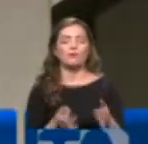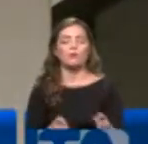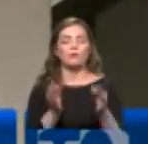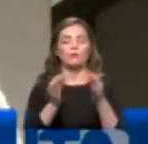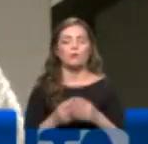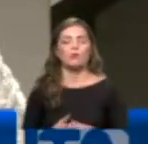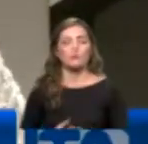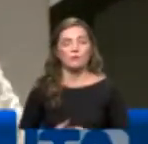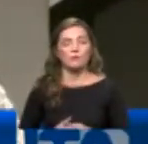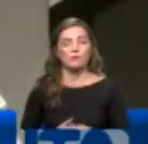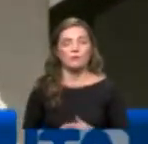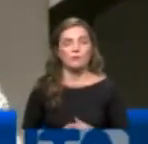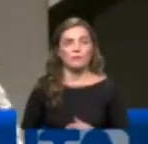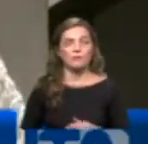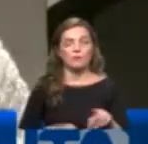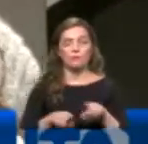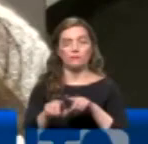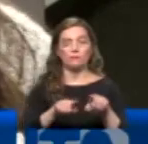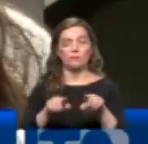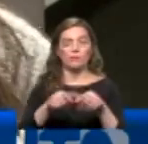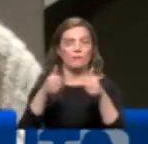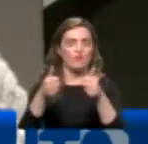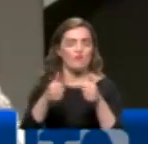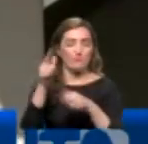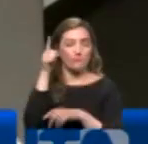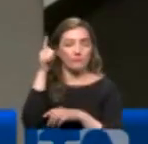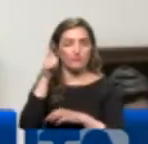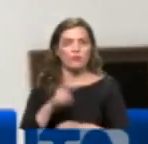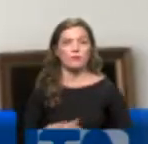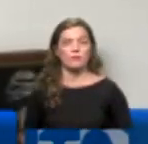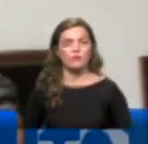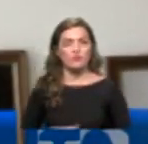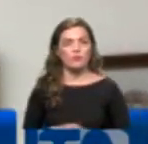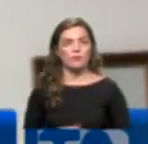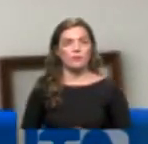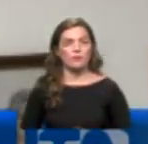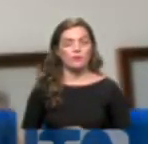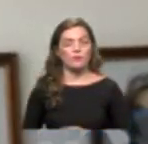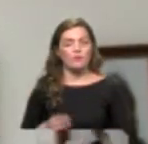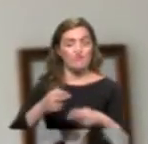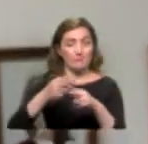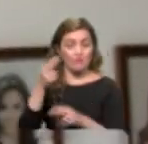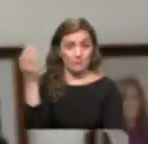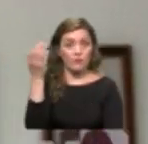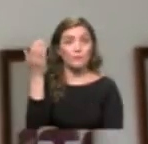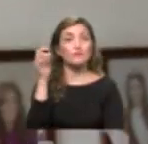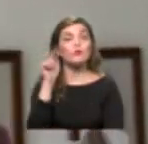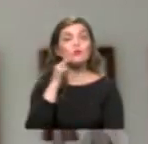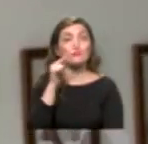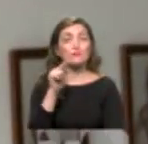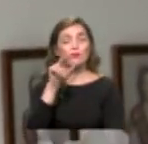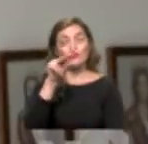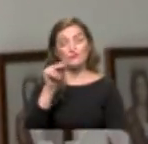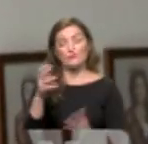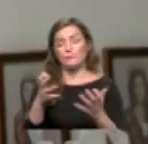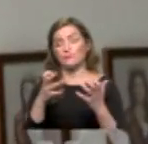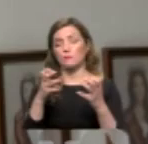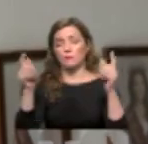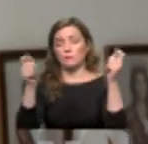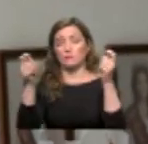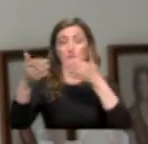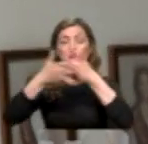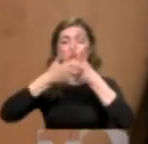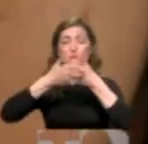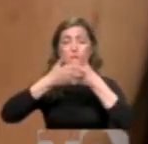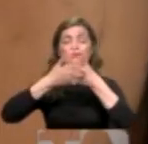forma de elegir a esta nueva líder de la ciudad. Según las ex soberanas, se resisten a que la fundación cierre